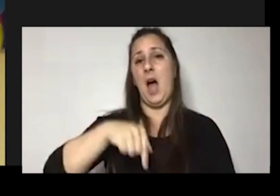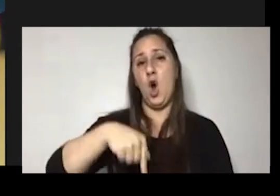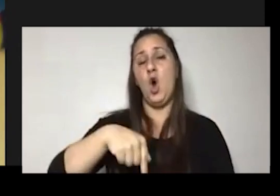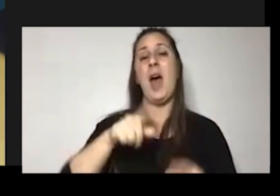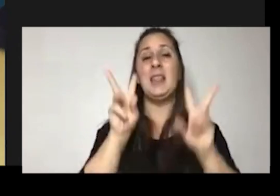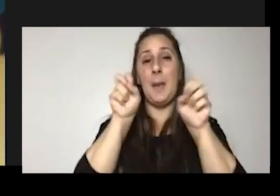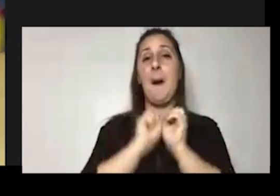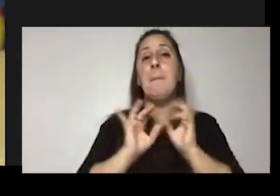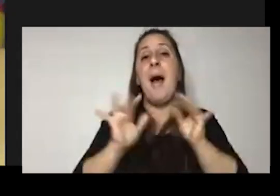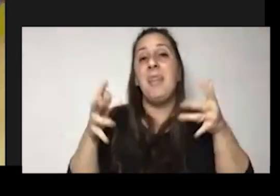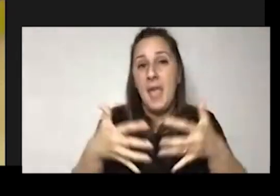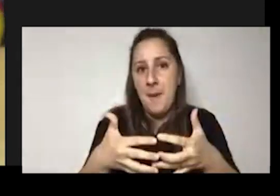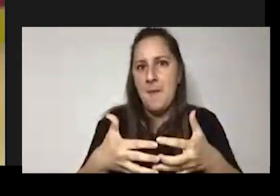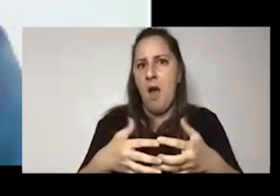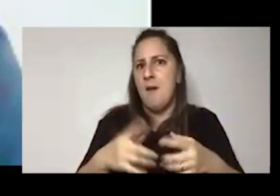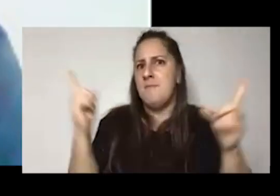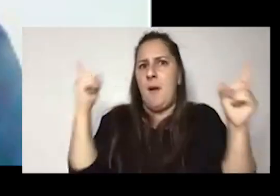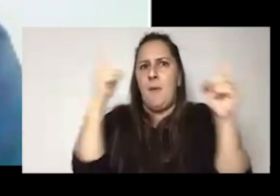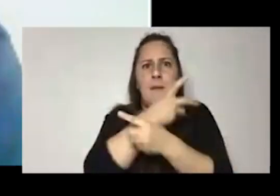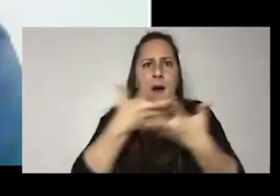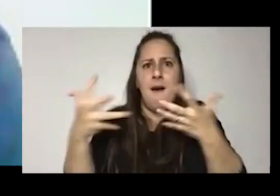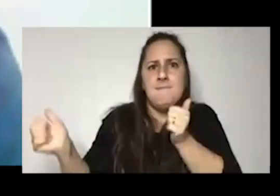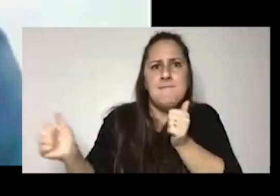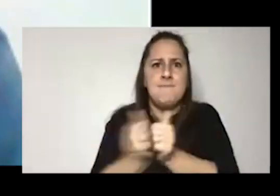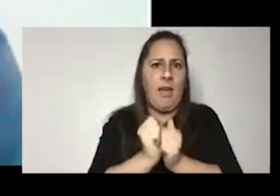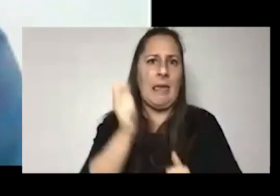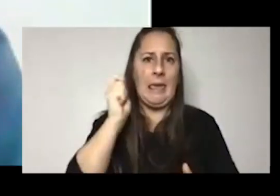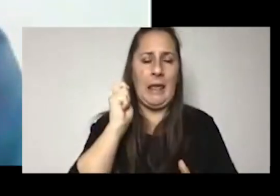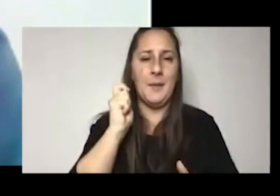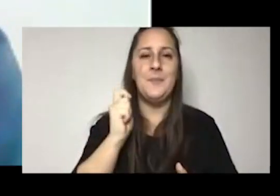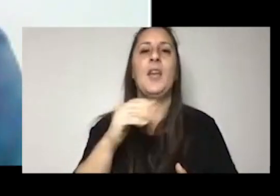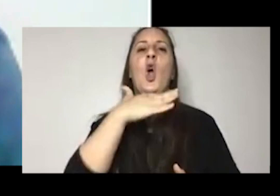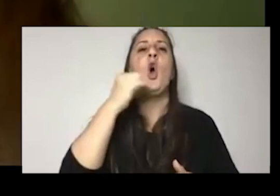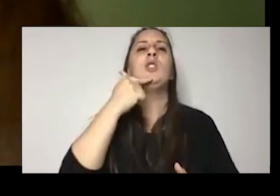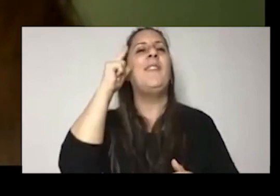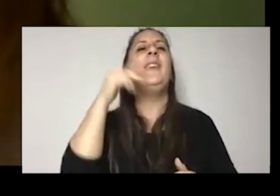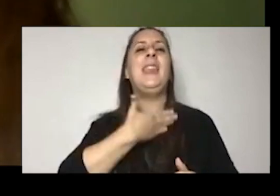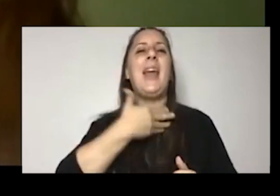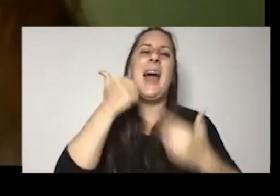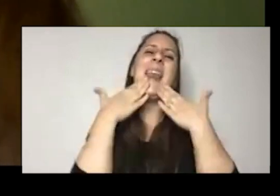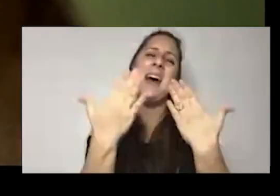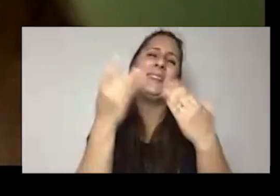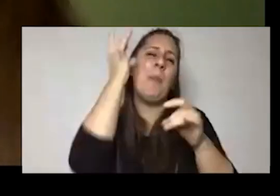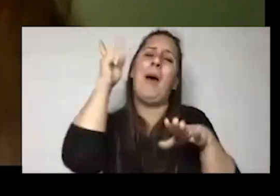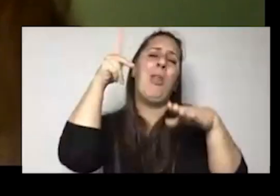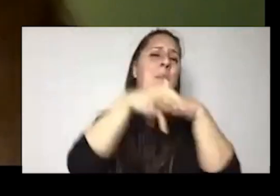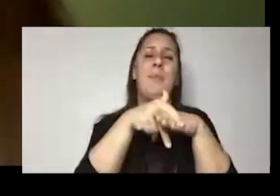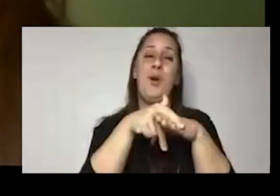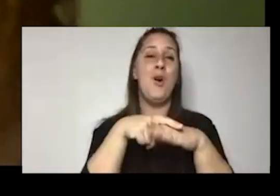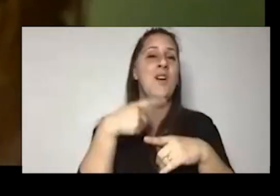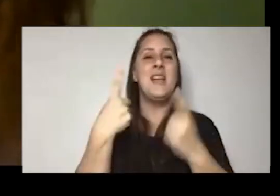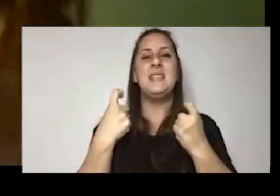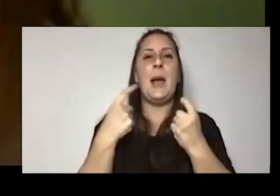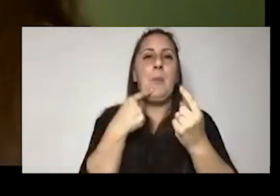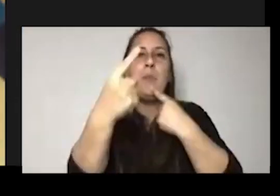mi gran problema. Josefina, gracias. Disculpa que te salto otras preguntas porque hay mucha gente en el chat.